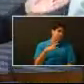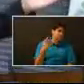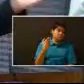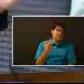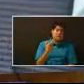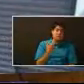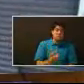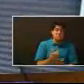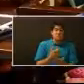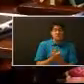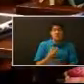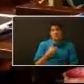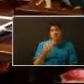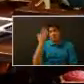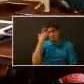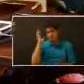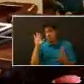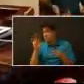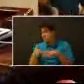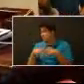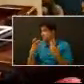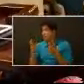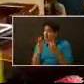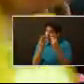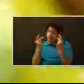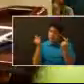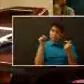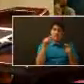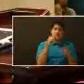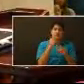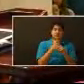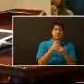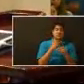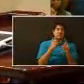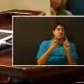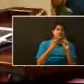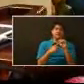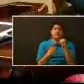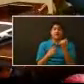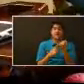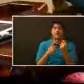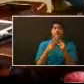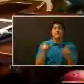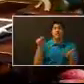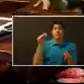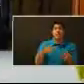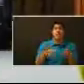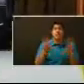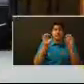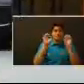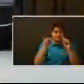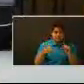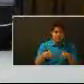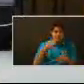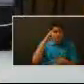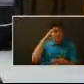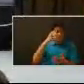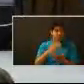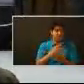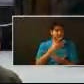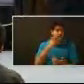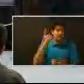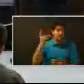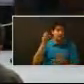yo no sé cómo resolver esto, pero que podamos hoy creerle a Dios y que podamos decir,